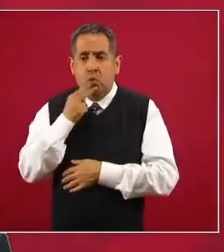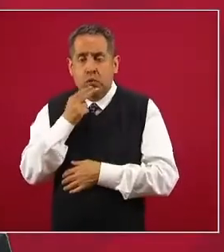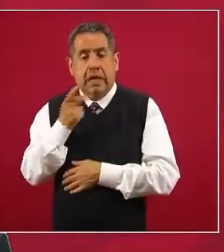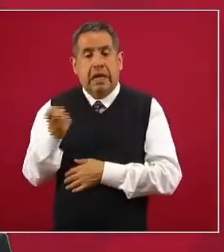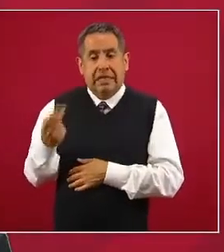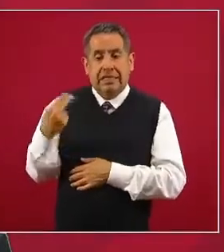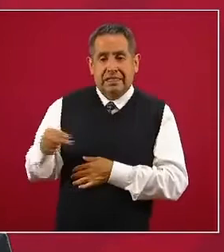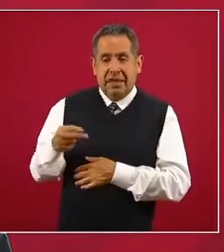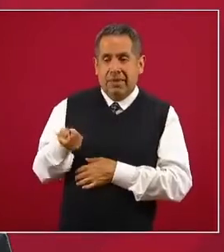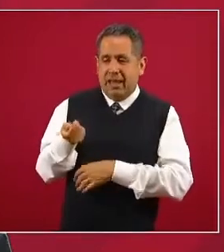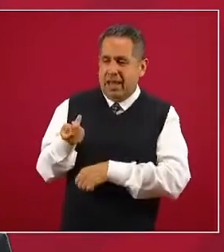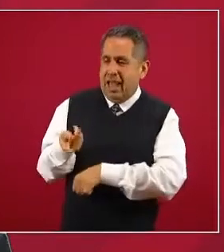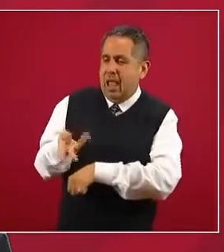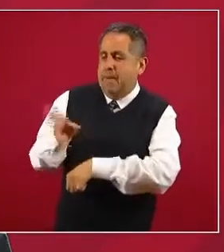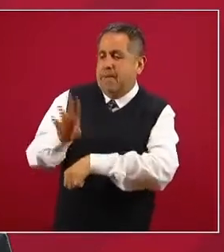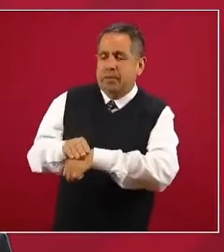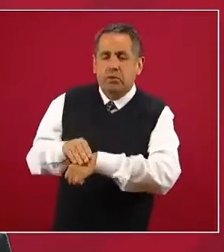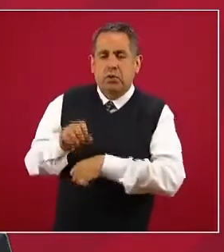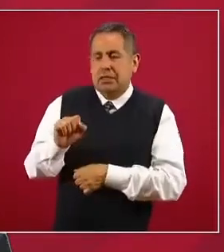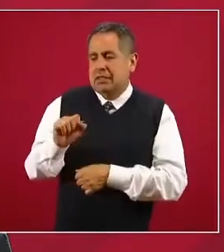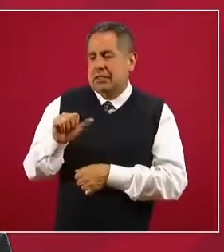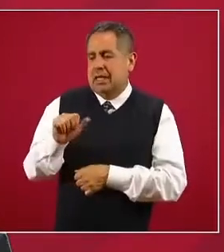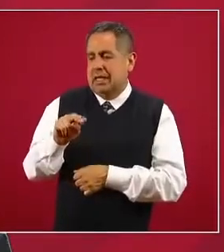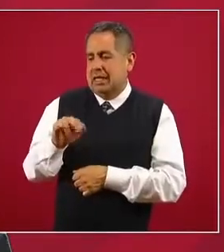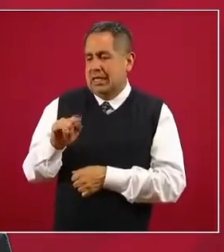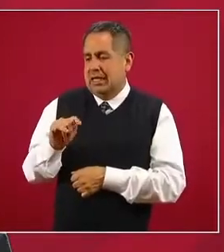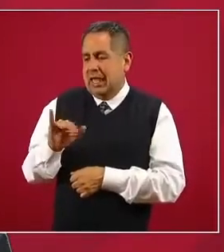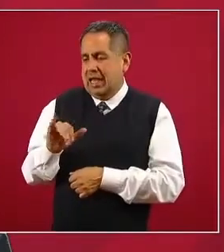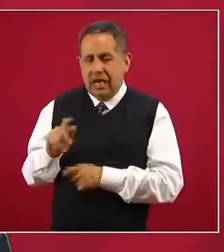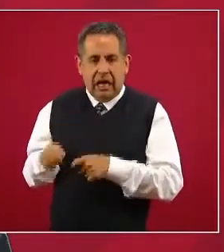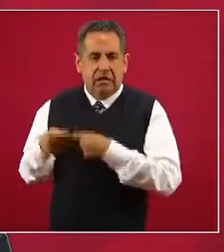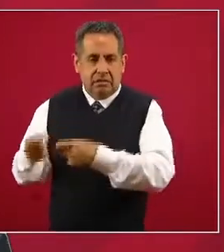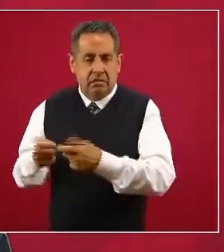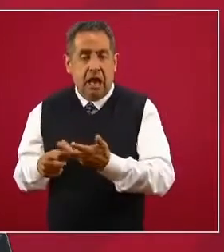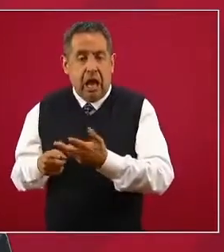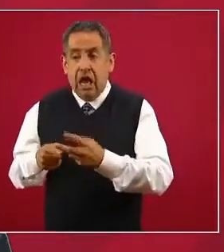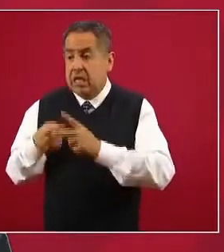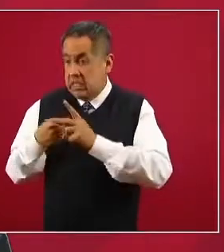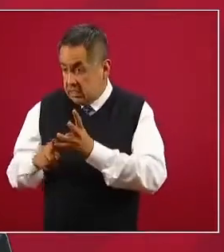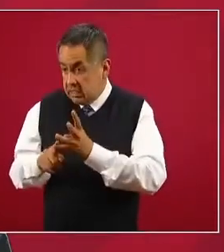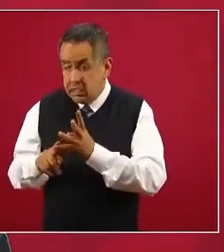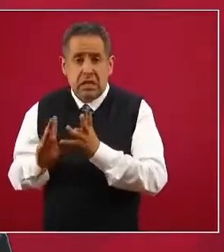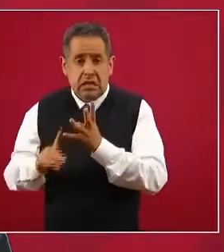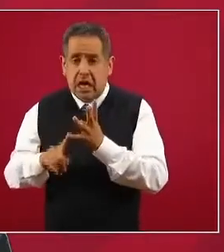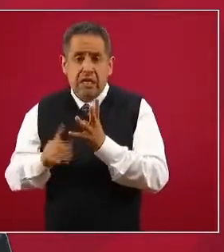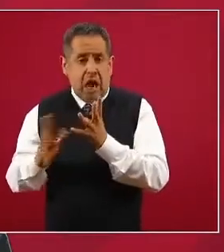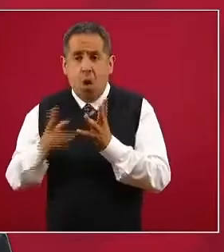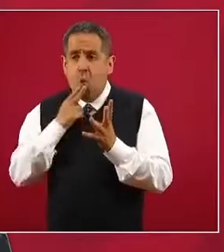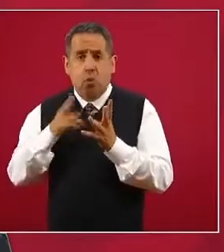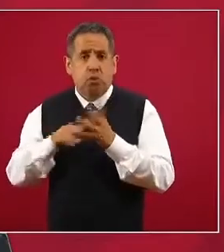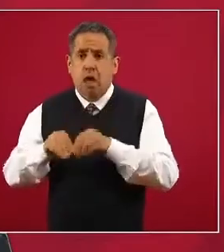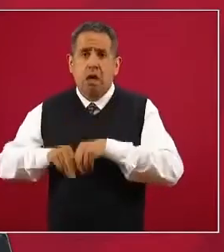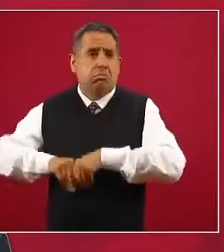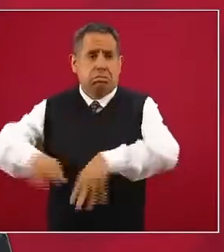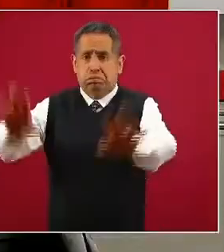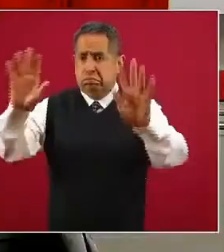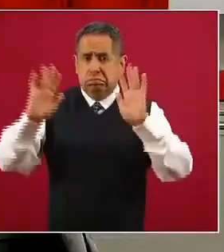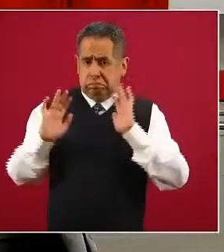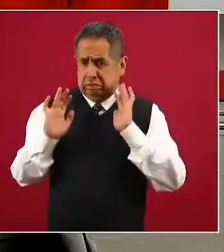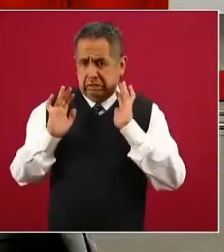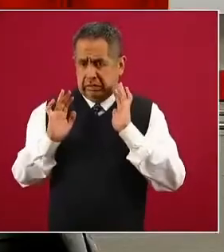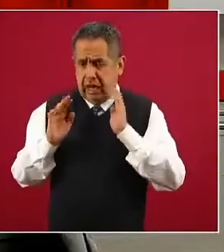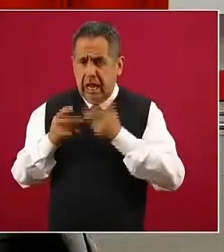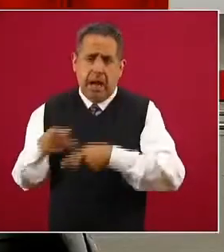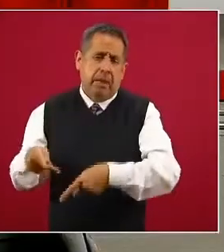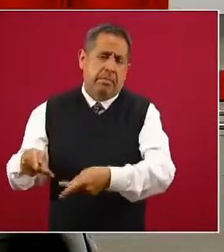le llamamos autorización sanitaria. Entonces se empieza a utilizar el producto ya en condiciones normales de operación